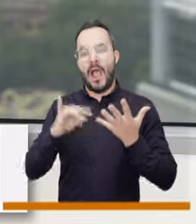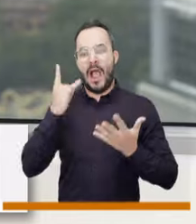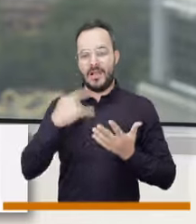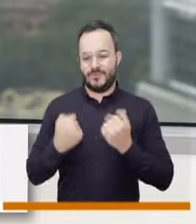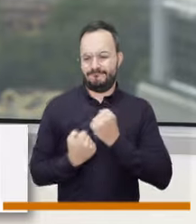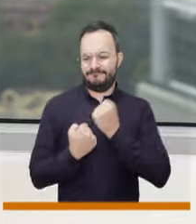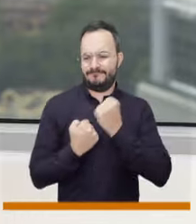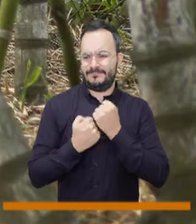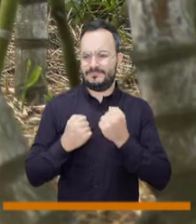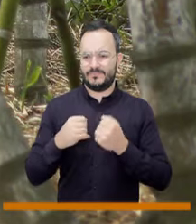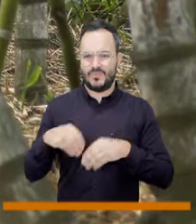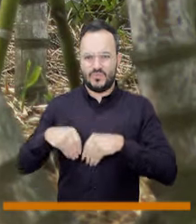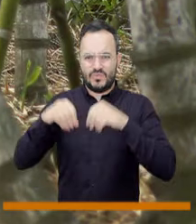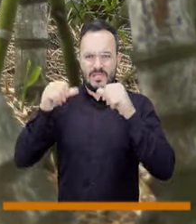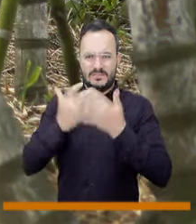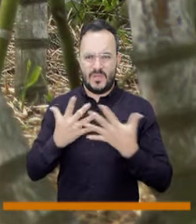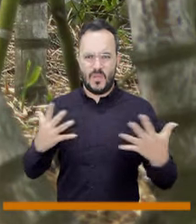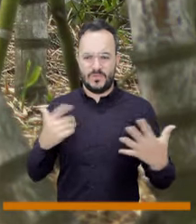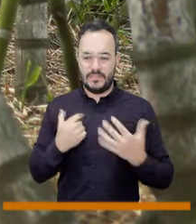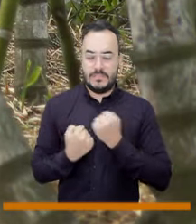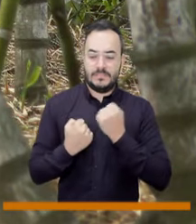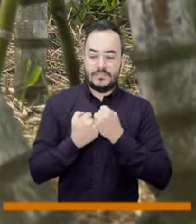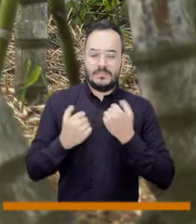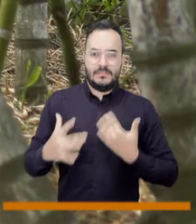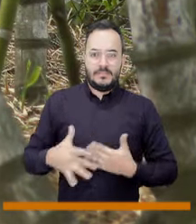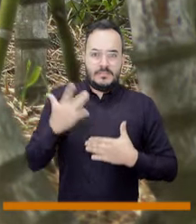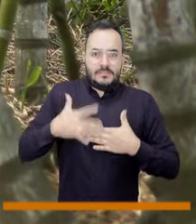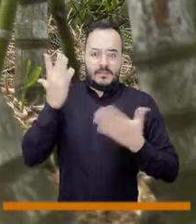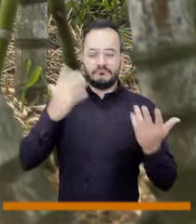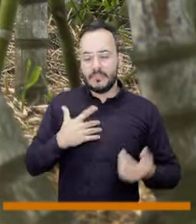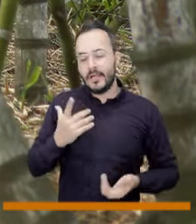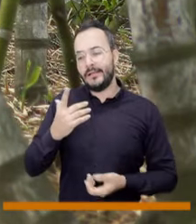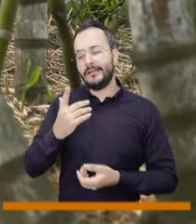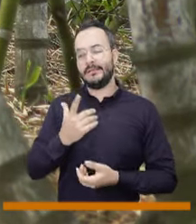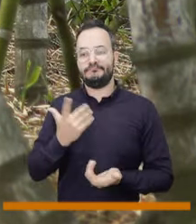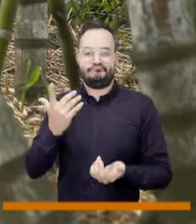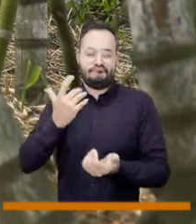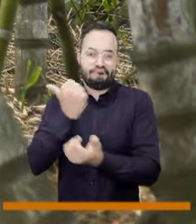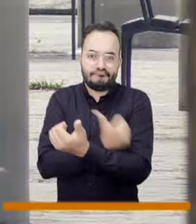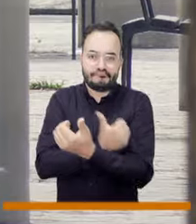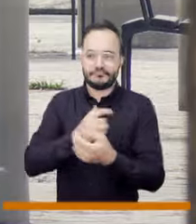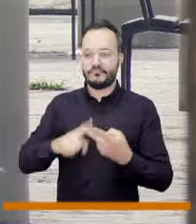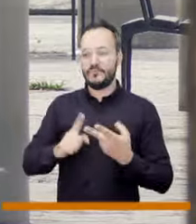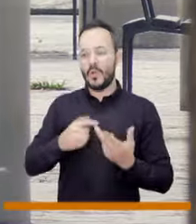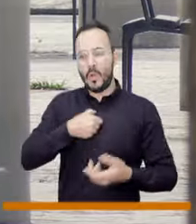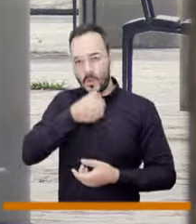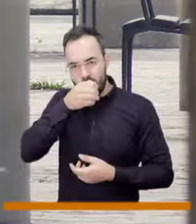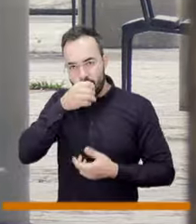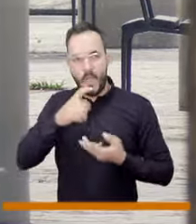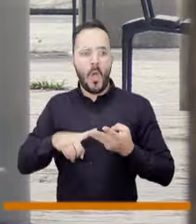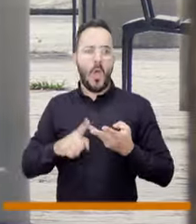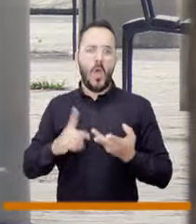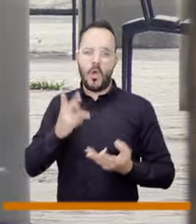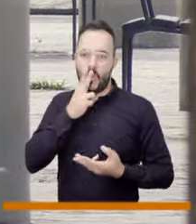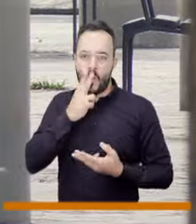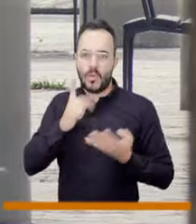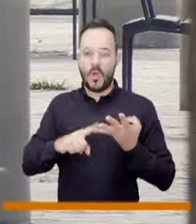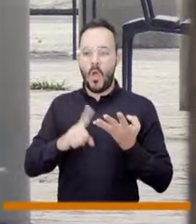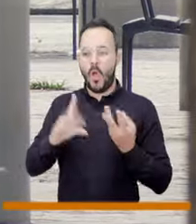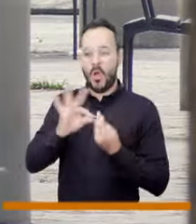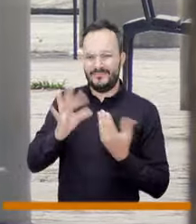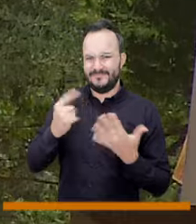controlando una sustancia psicoactiva adictiva, sea vaporizador, cigarrillo, marihuana, cocaína, bazuco, ahí es un signo de